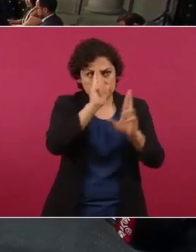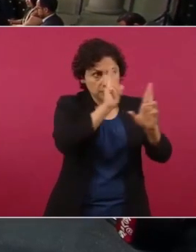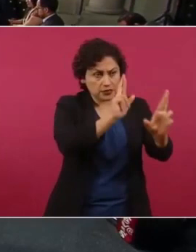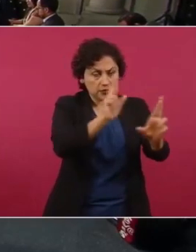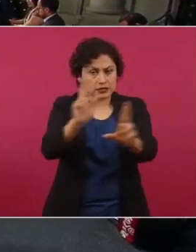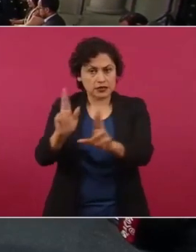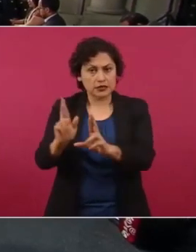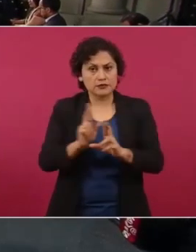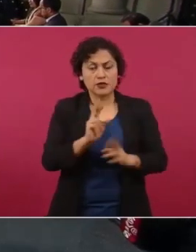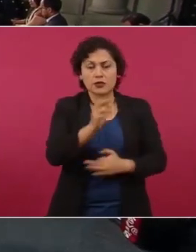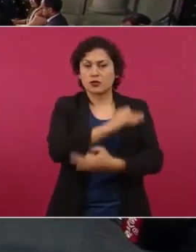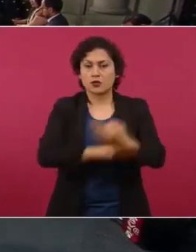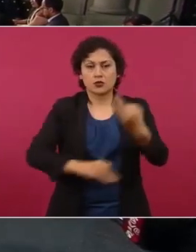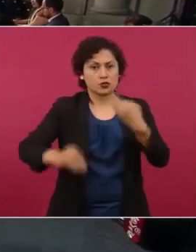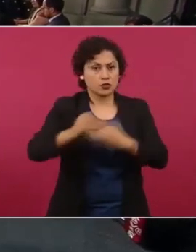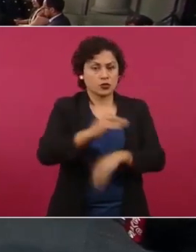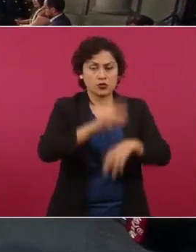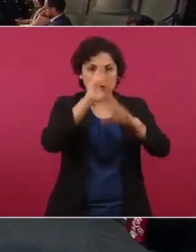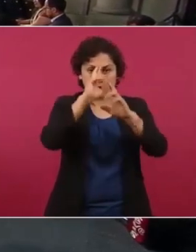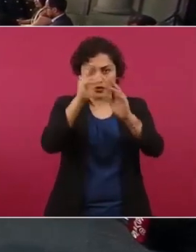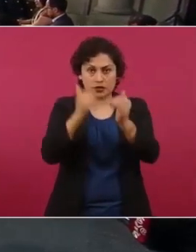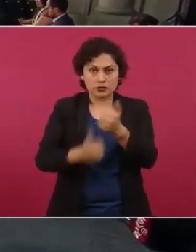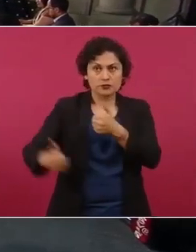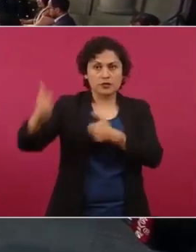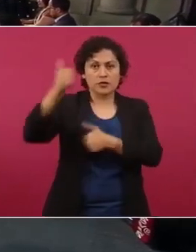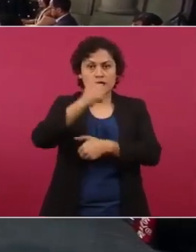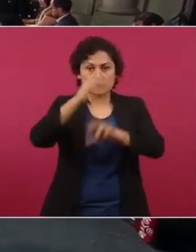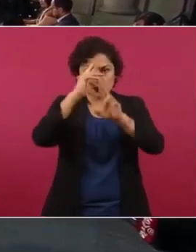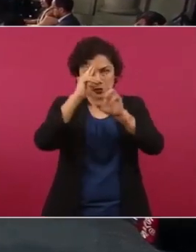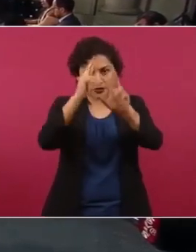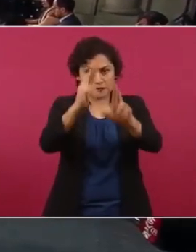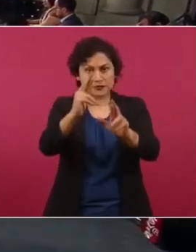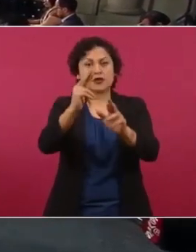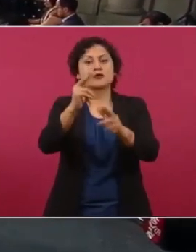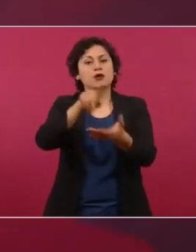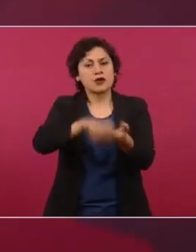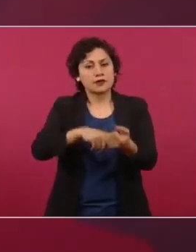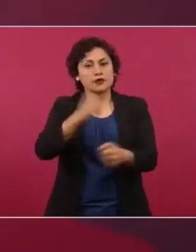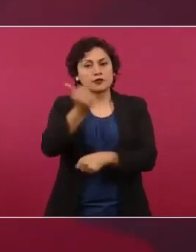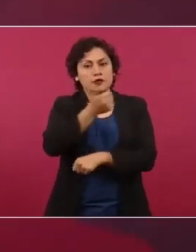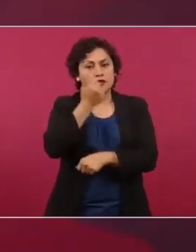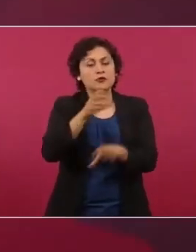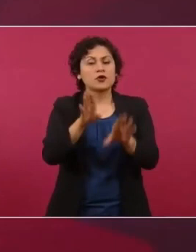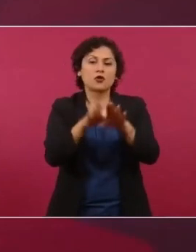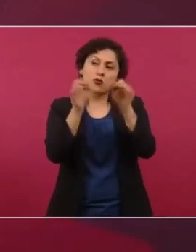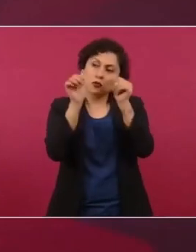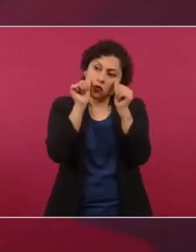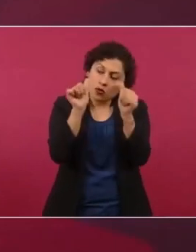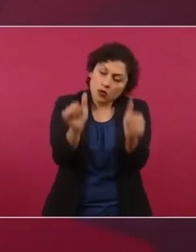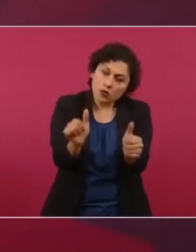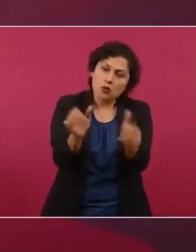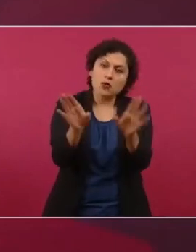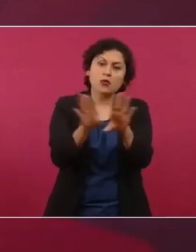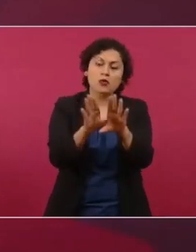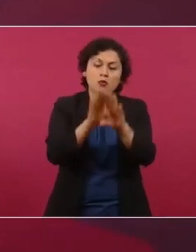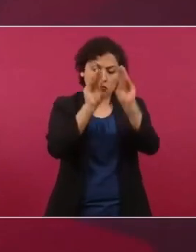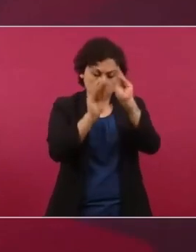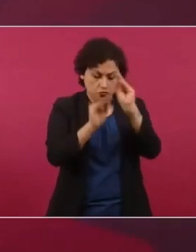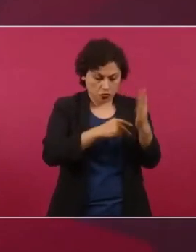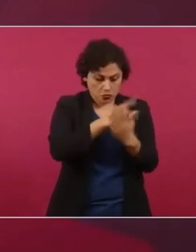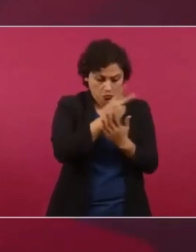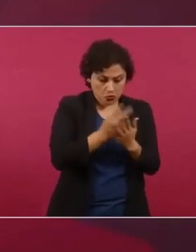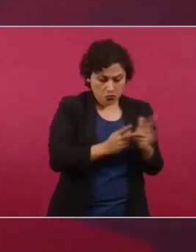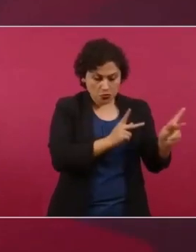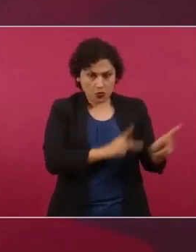las autoridades y los alumnos, la forma en cómo escuchamos al otro, cómo formamos nuestros planes de trabajo, cómo